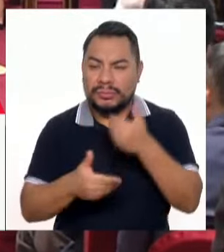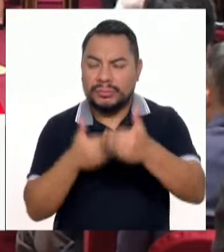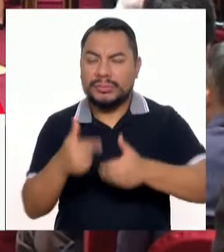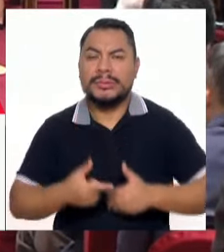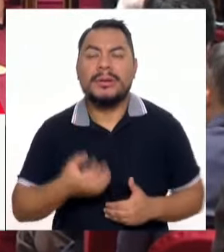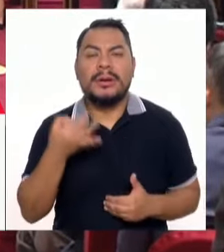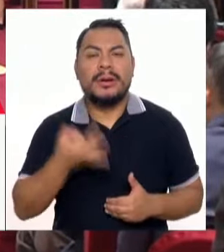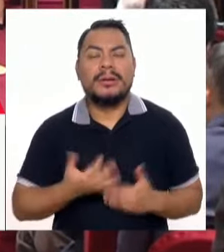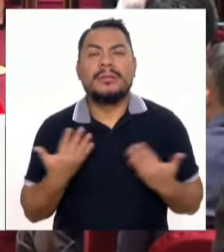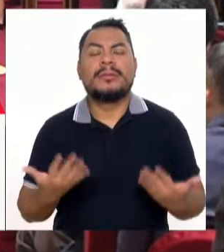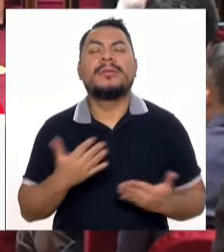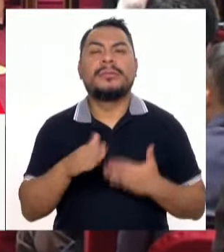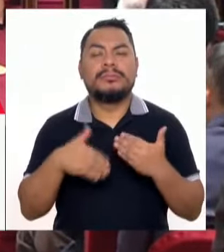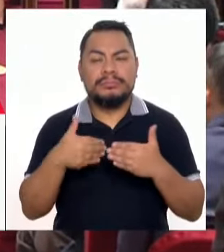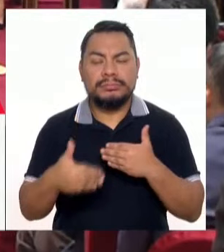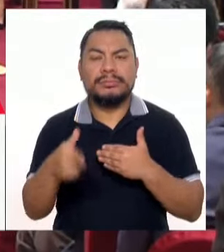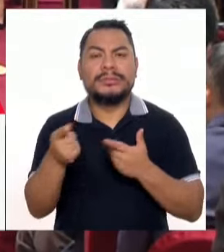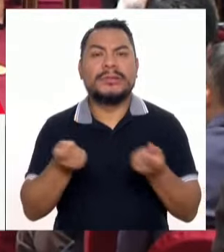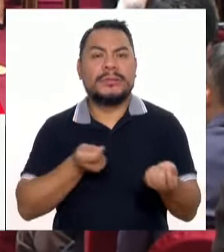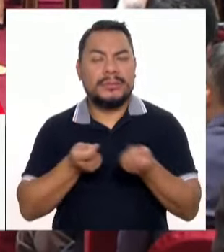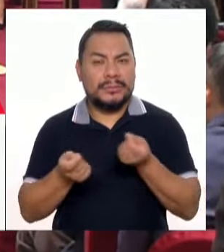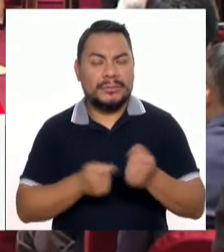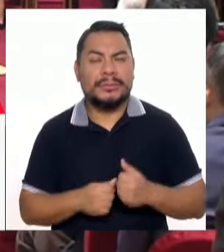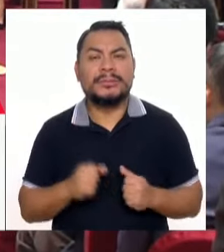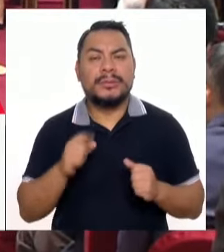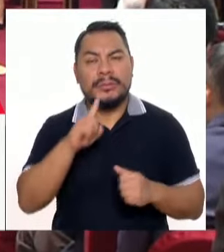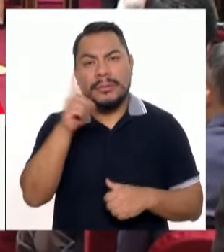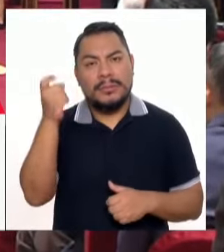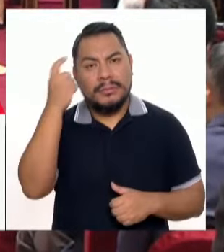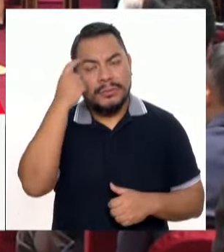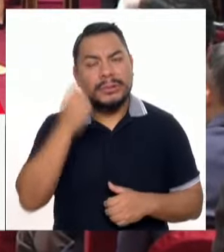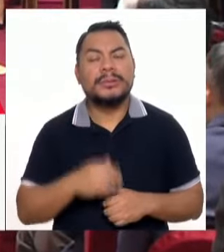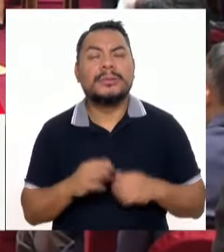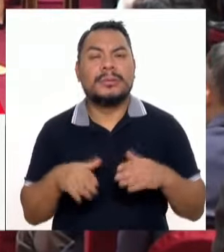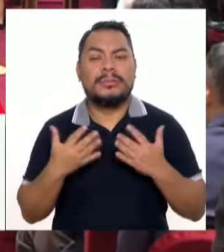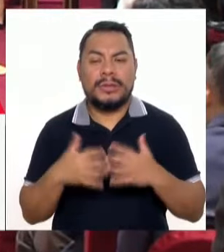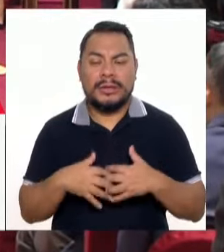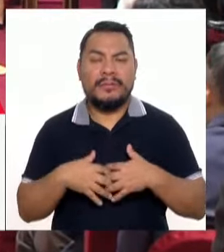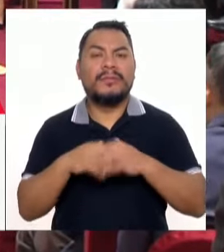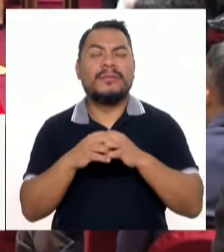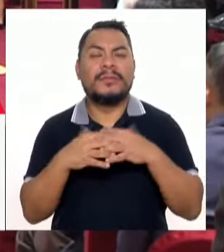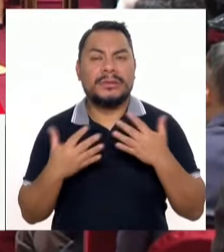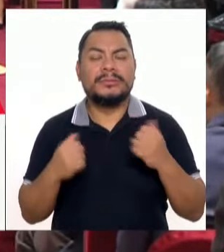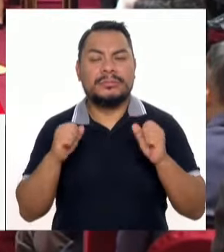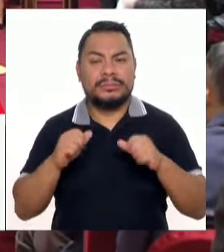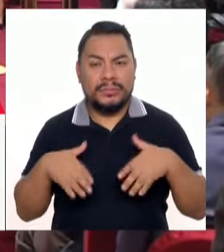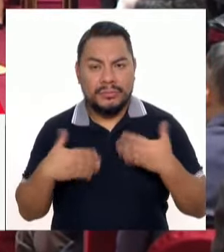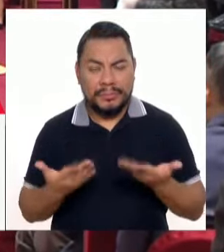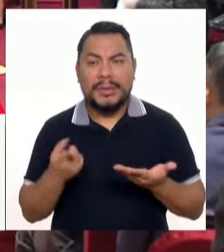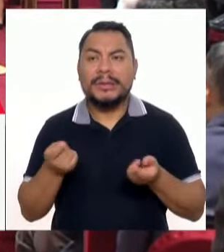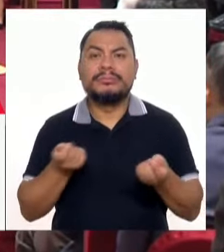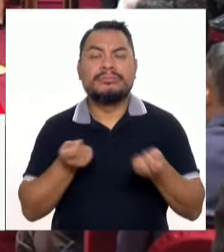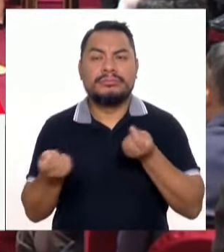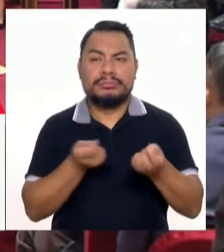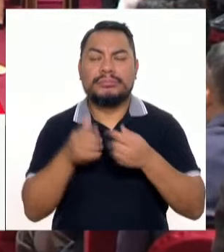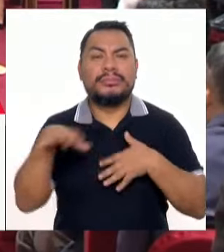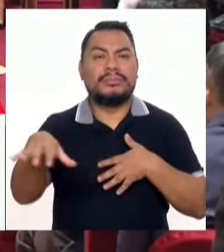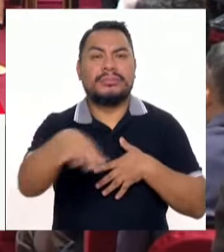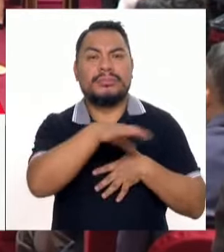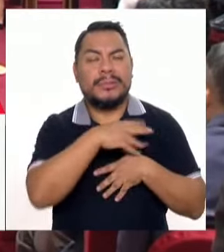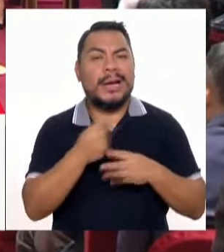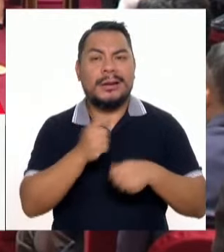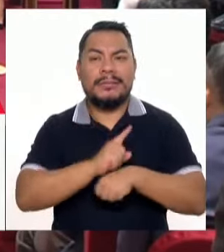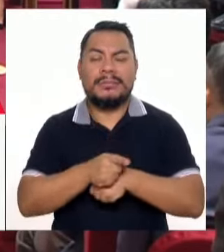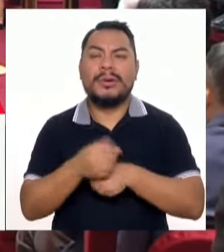calidad mediante el establecimiento de mecanismos y políticas para fortalecer la capacidad institucional a través